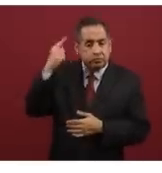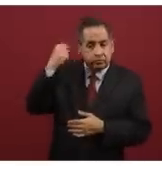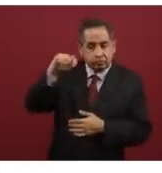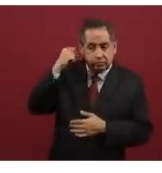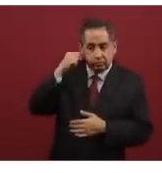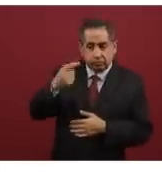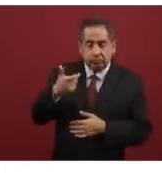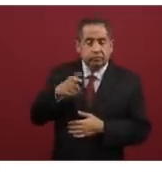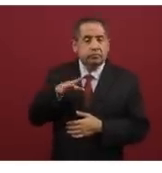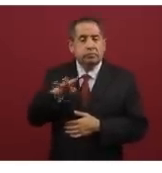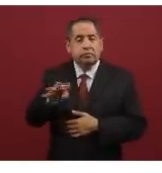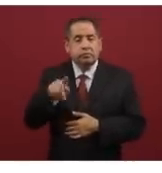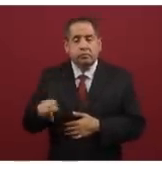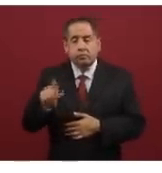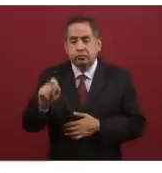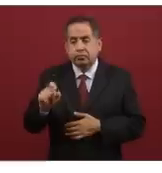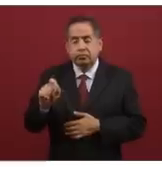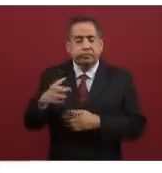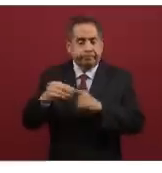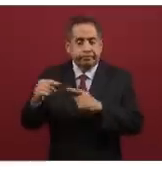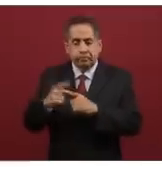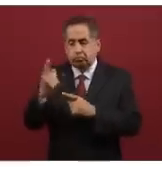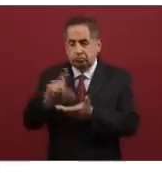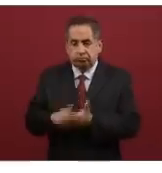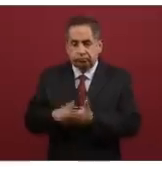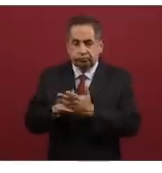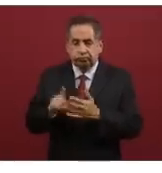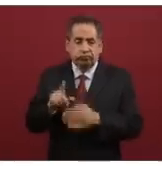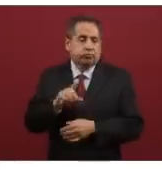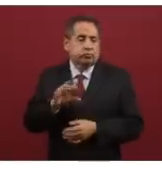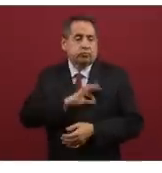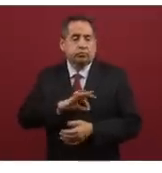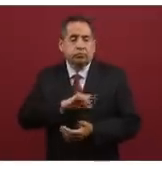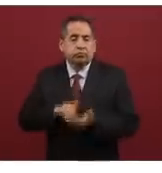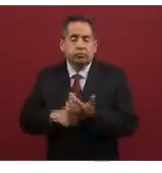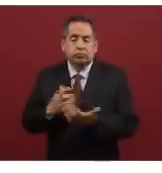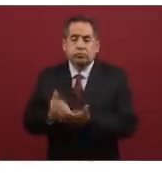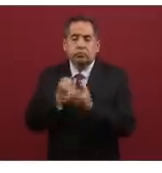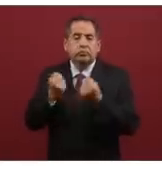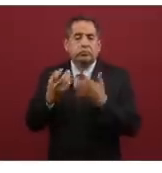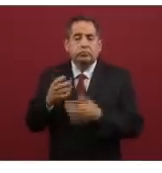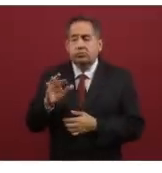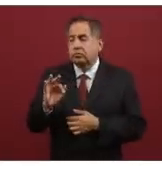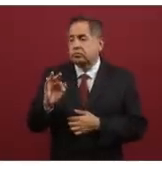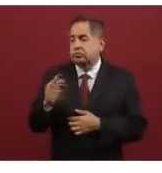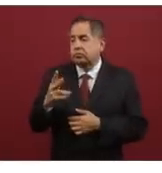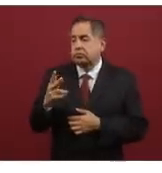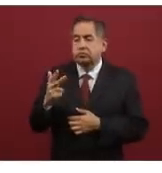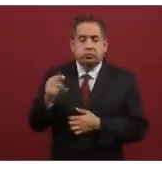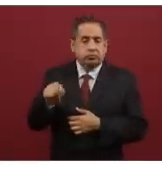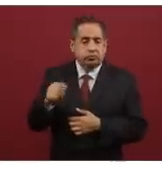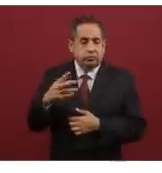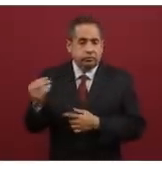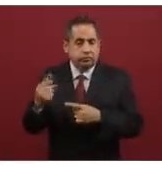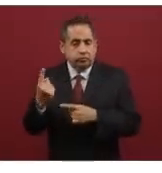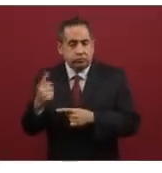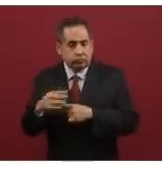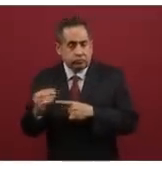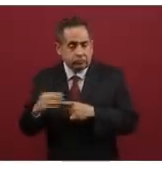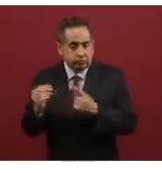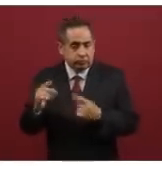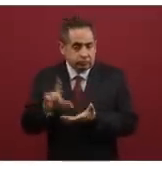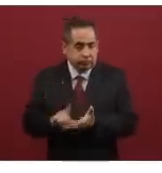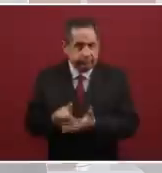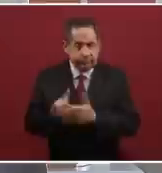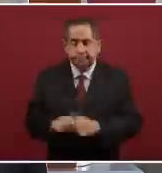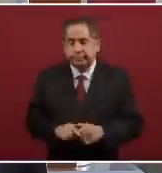a 19.20 pesos por litro, un margen de 48 centavos por litro que tiene esta estación de servicio. Y si lo